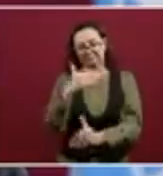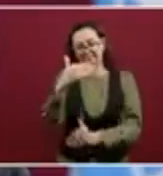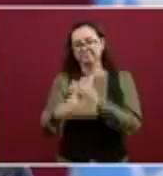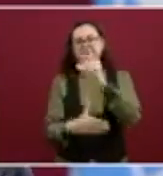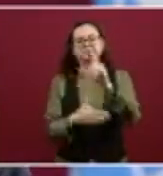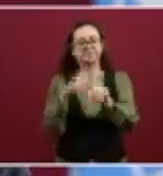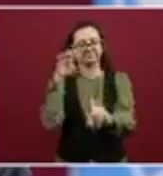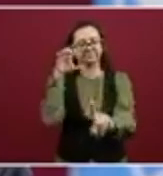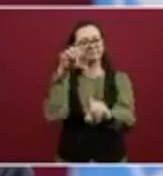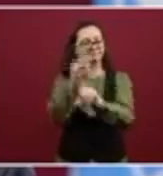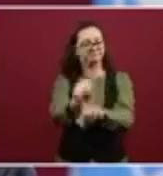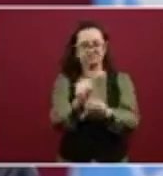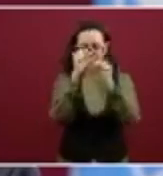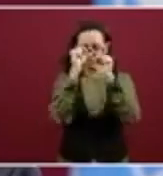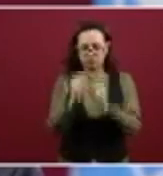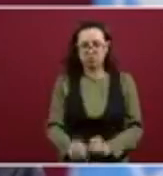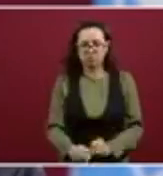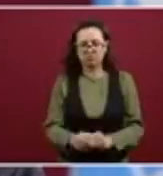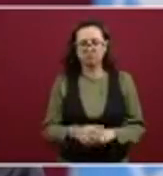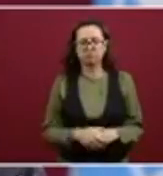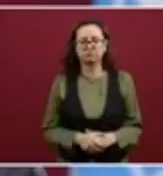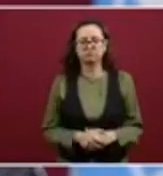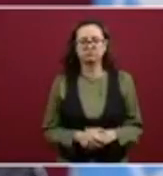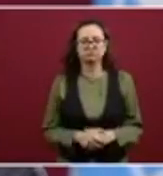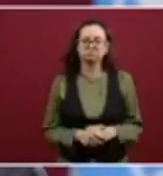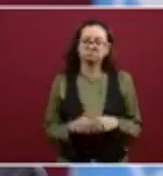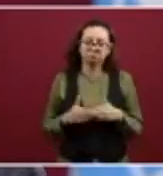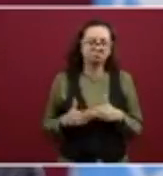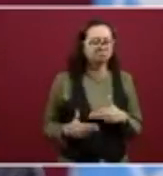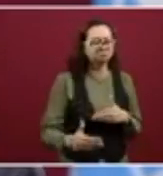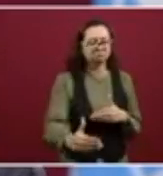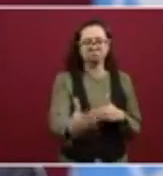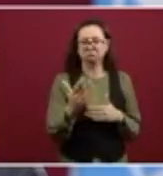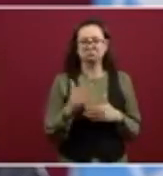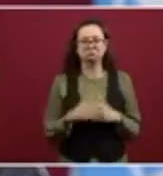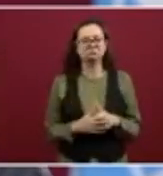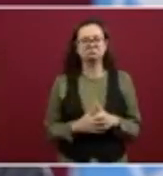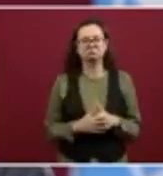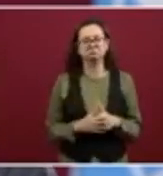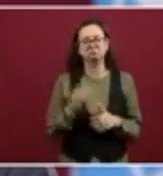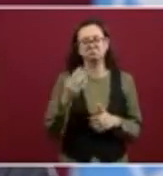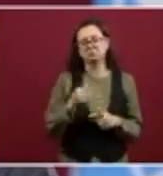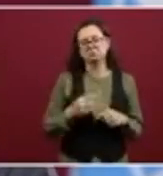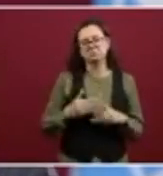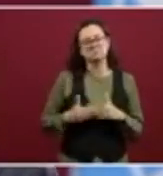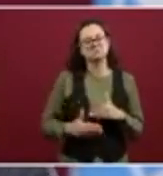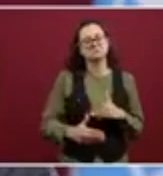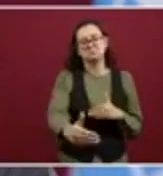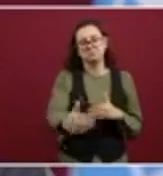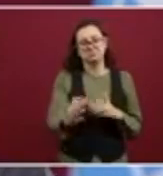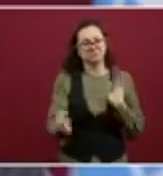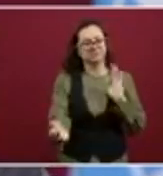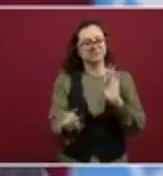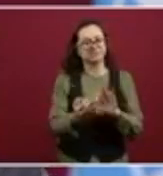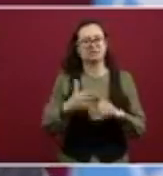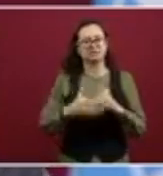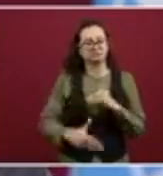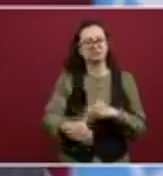a lograr en el mediano plazo. Se va a